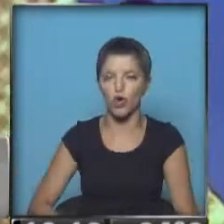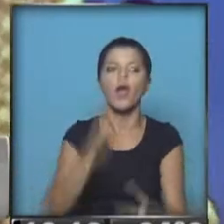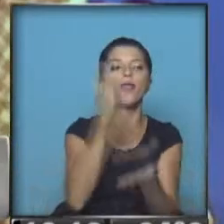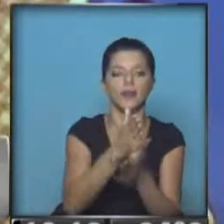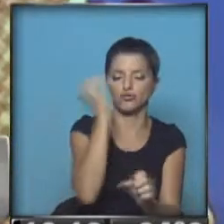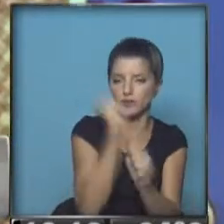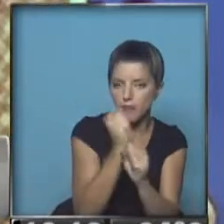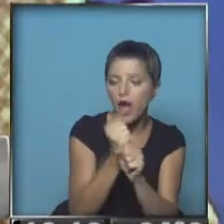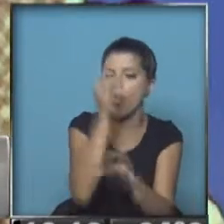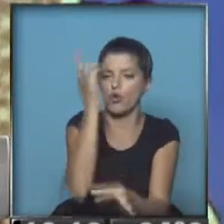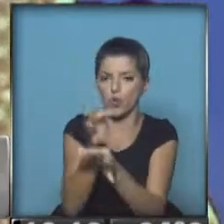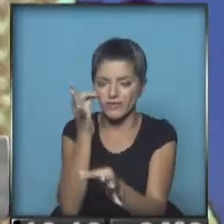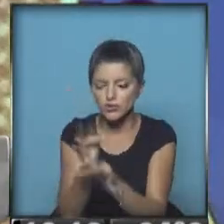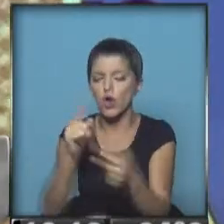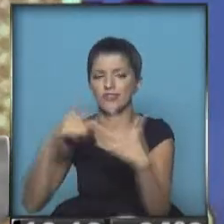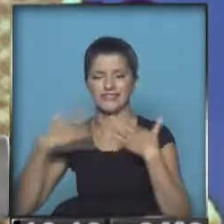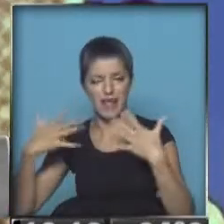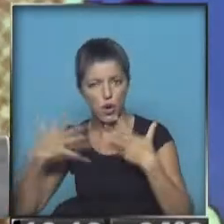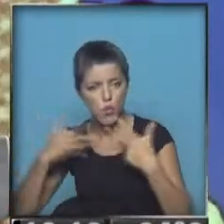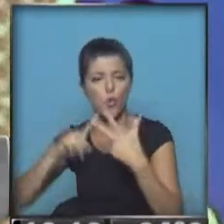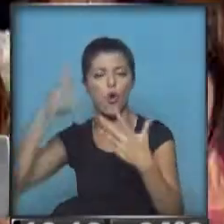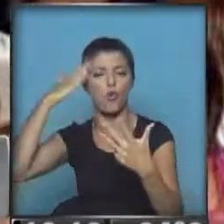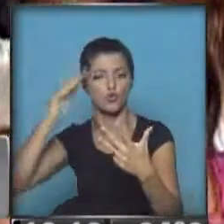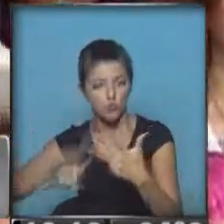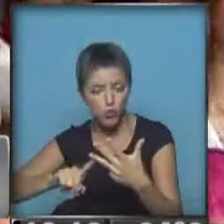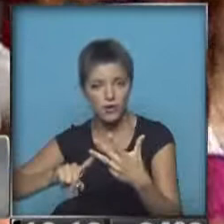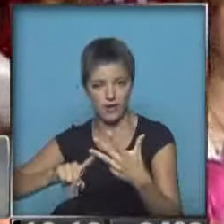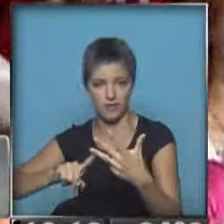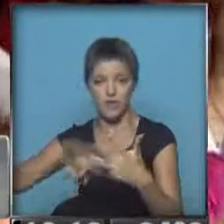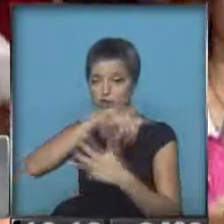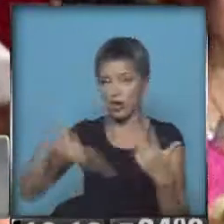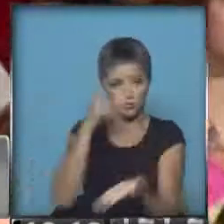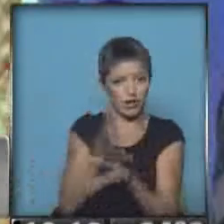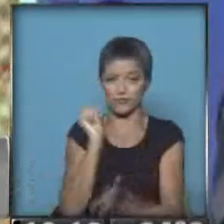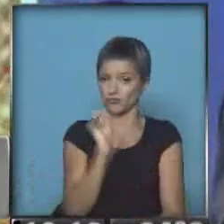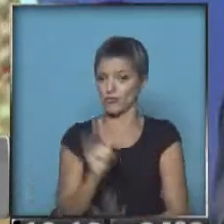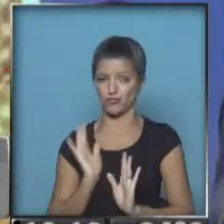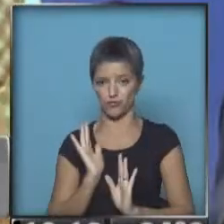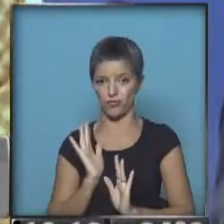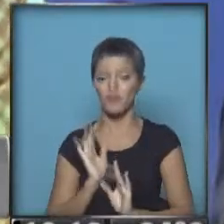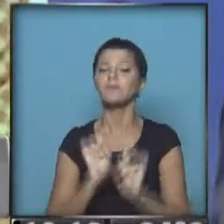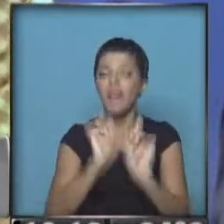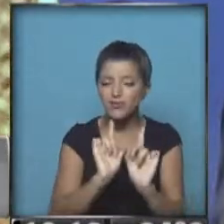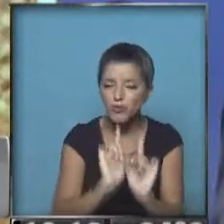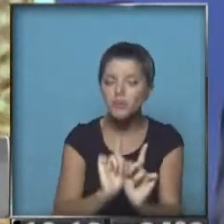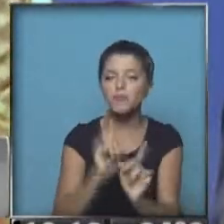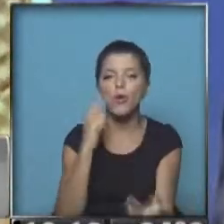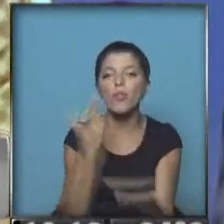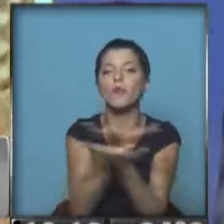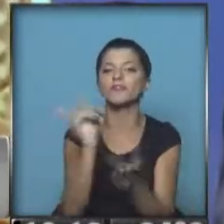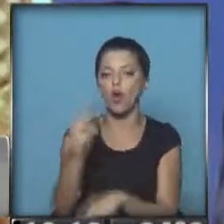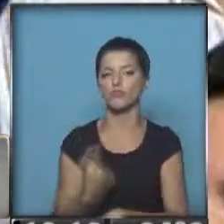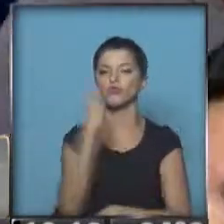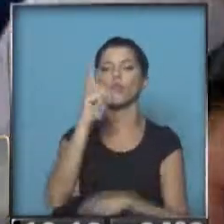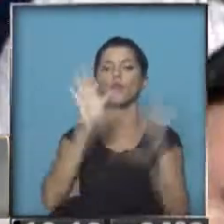la educación, a la salud, a la cultura. Esto es lo que define hoy la pertenencia a